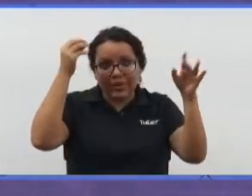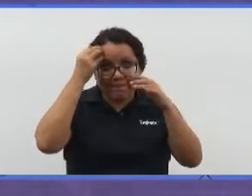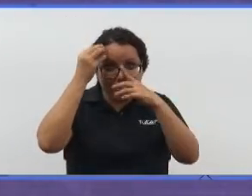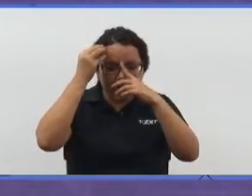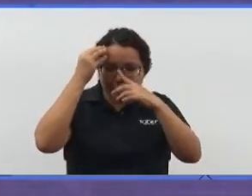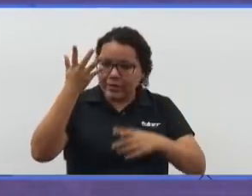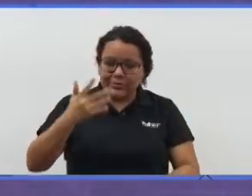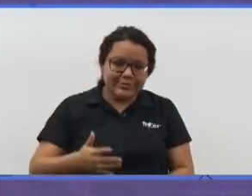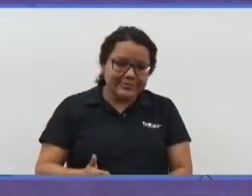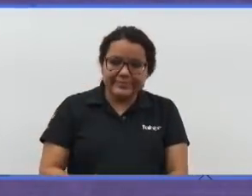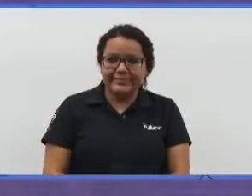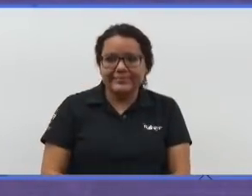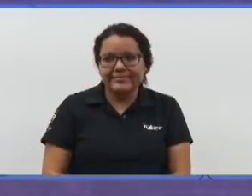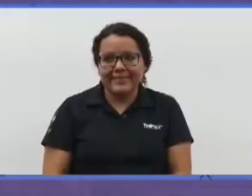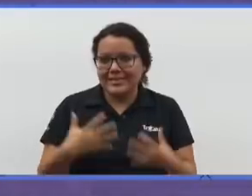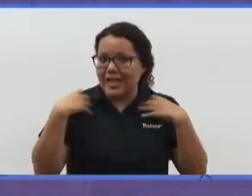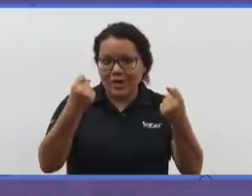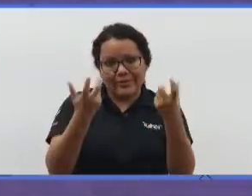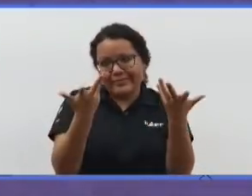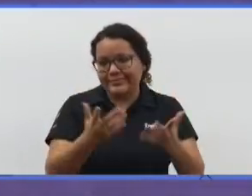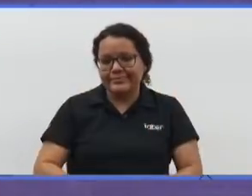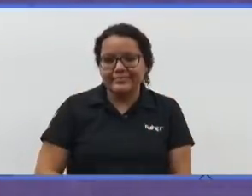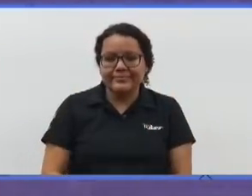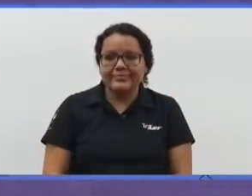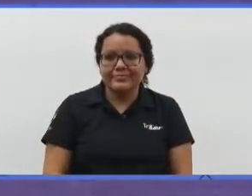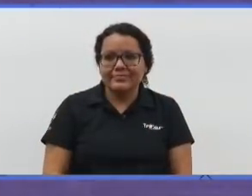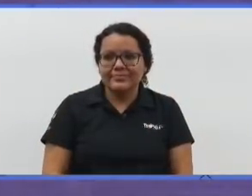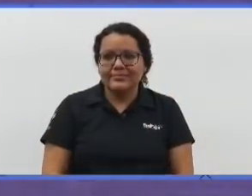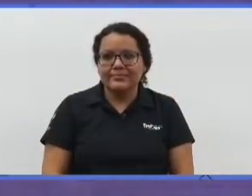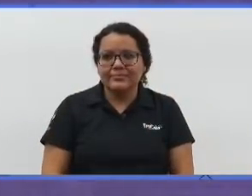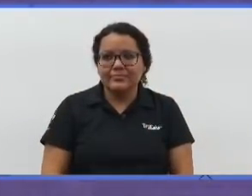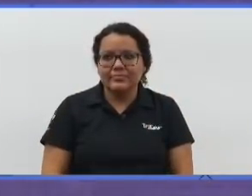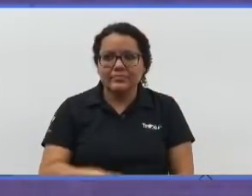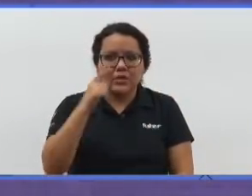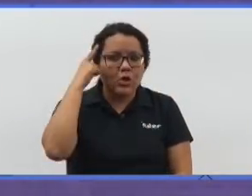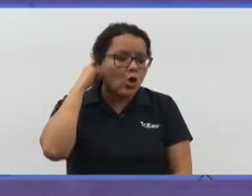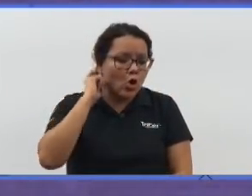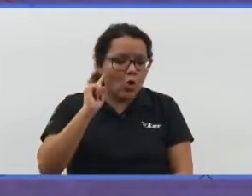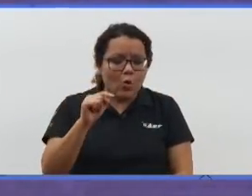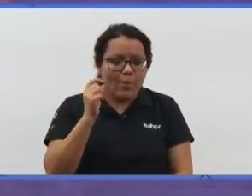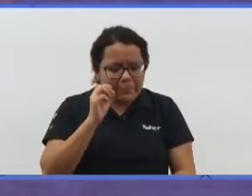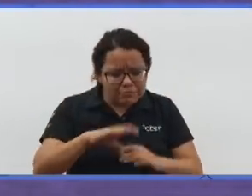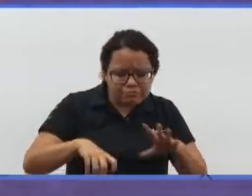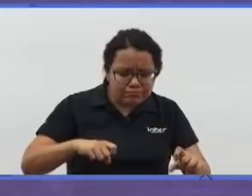adulterio a la vez al hertha y le dice el americano